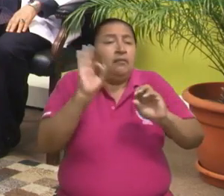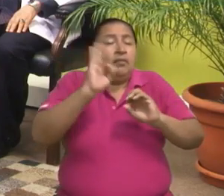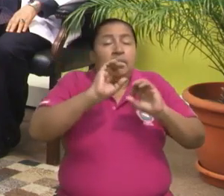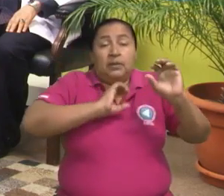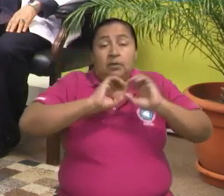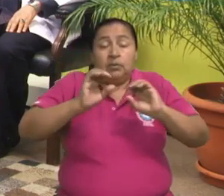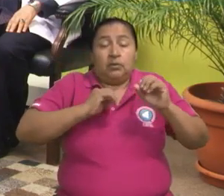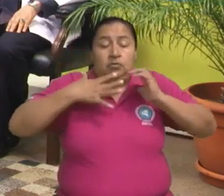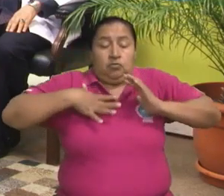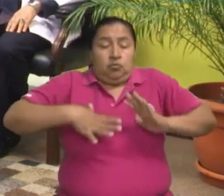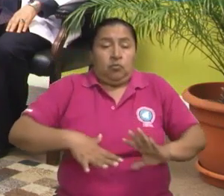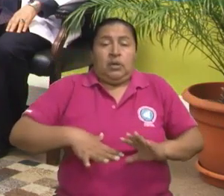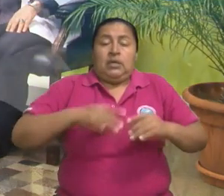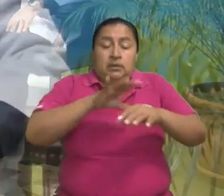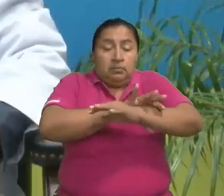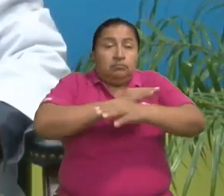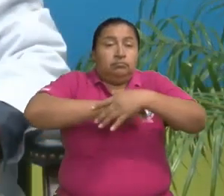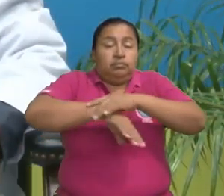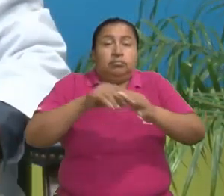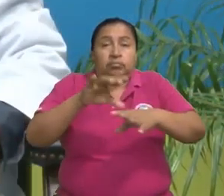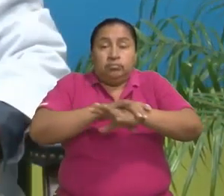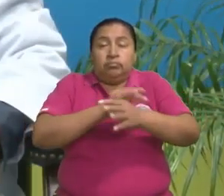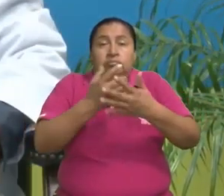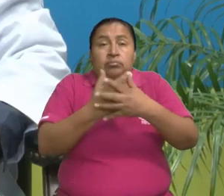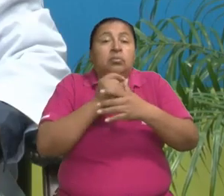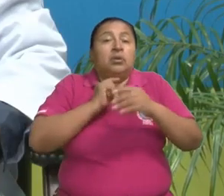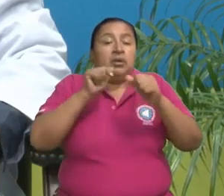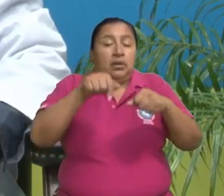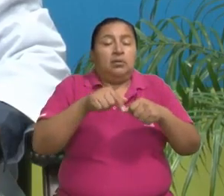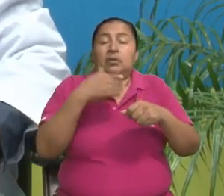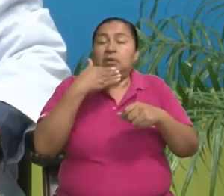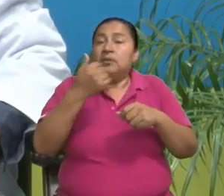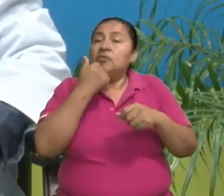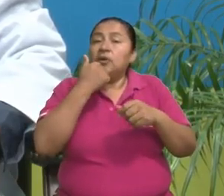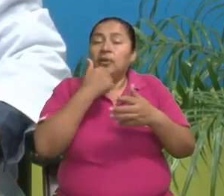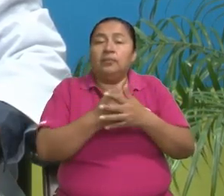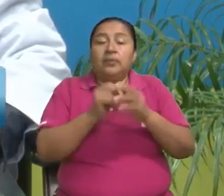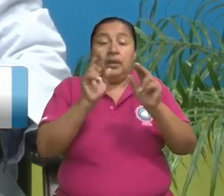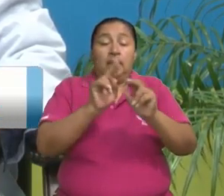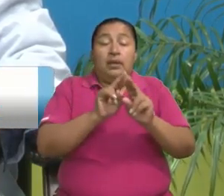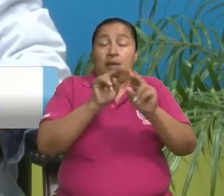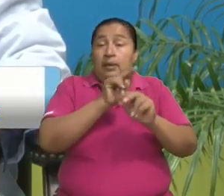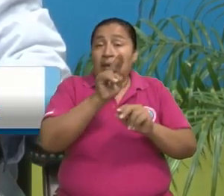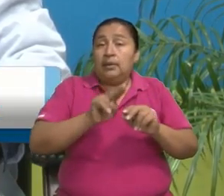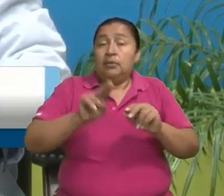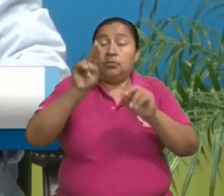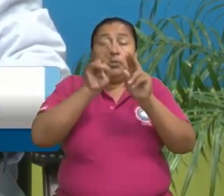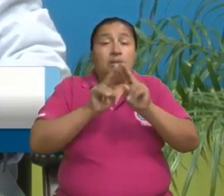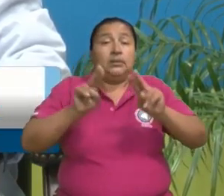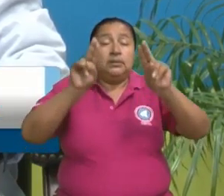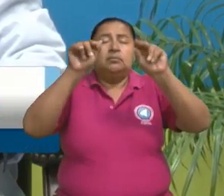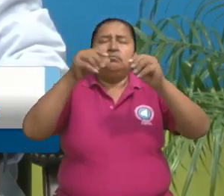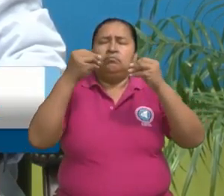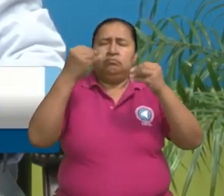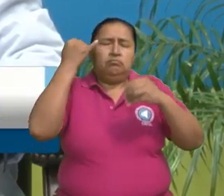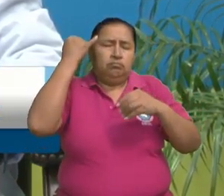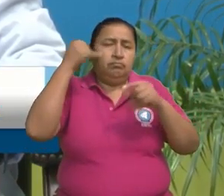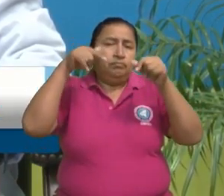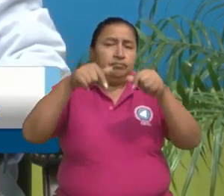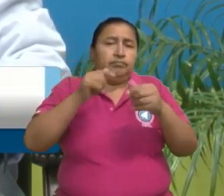no es lo correcto este la naturaleza es muy inteligente porque es